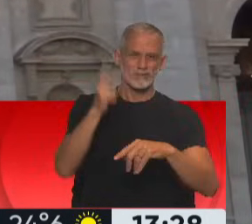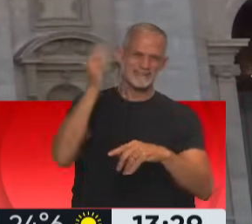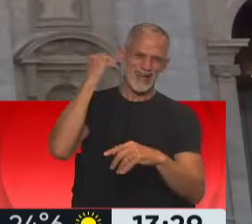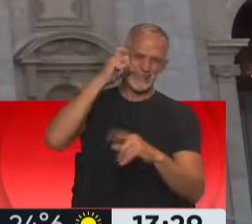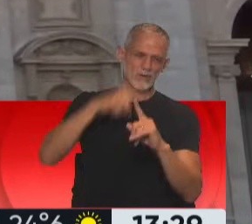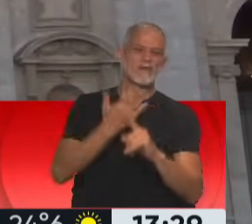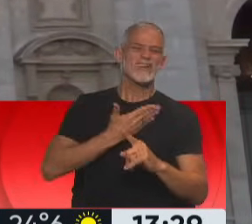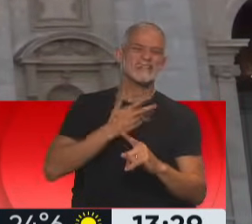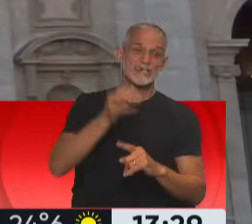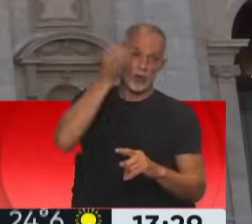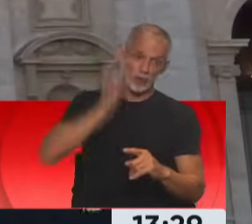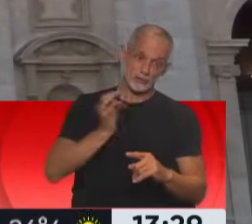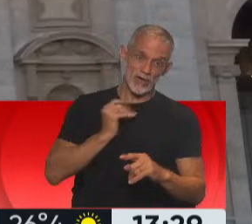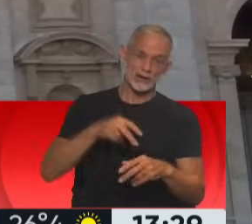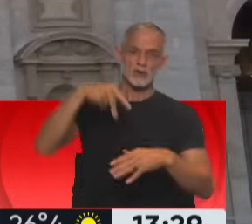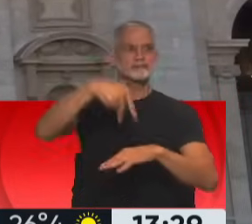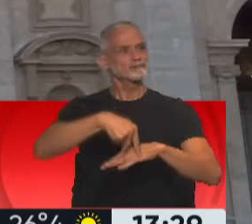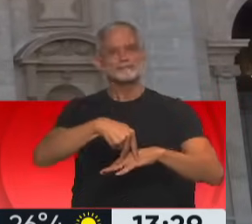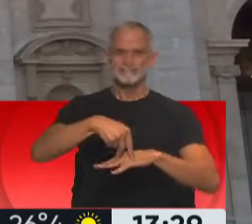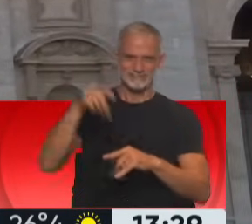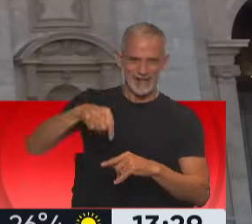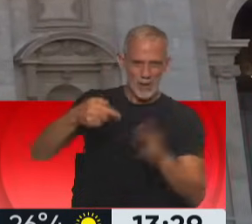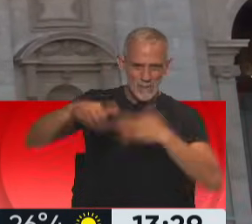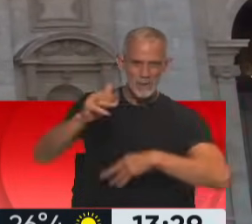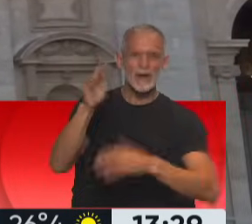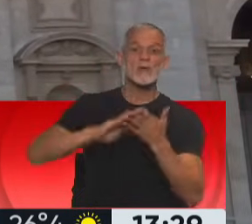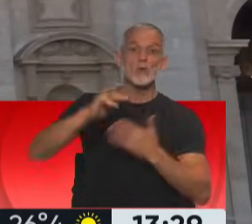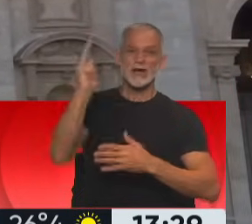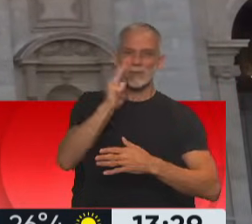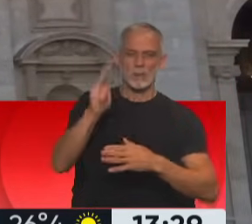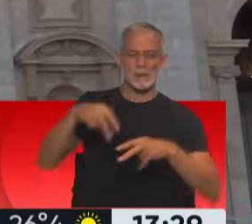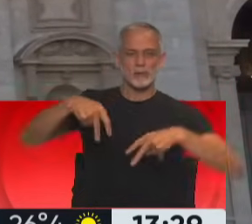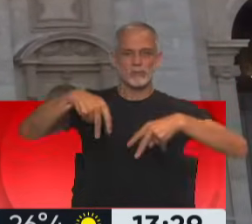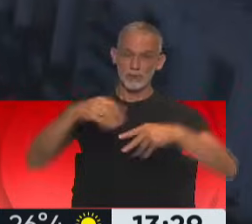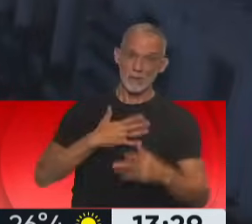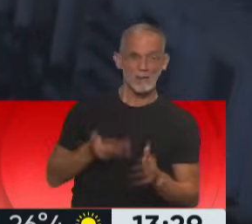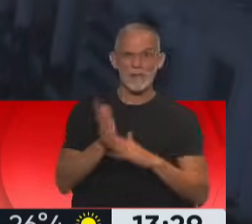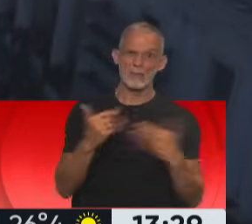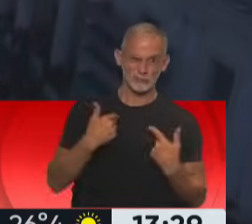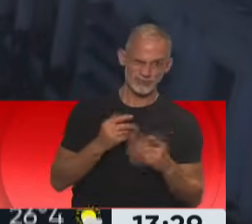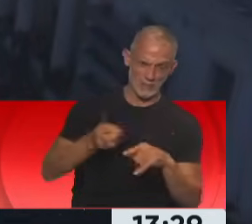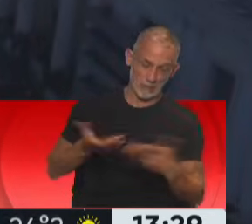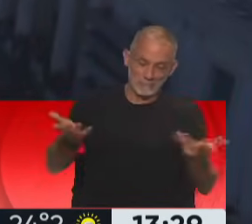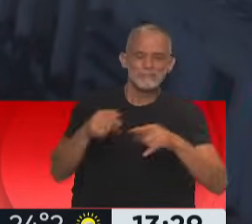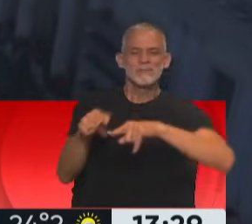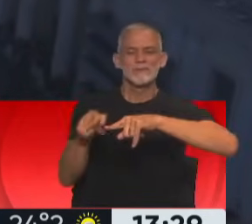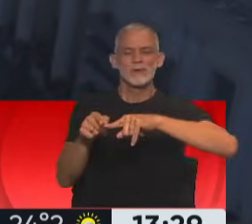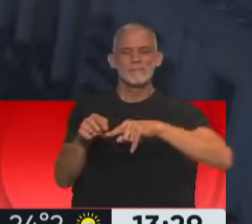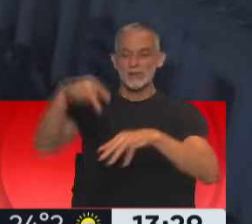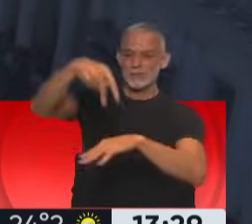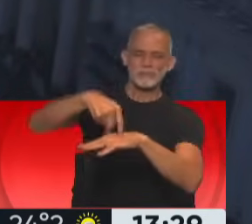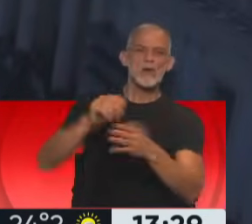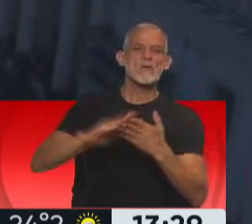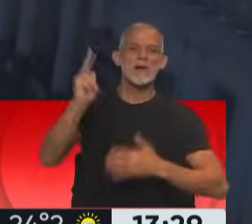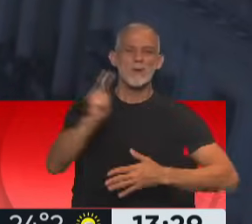Francisco hace 12 años atrás. Hoy vamos a proclamar, hoy van a proclamar al